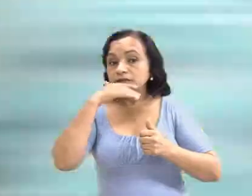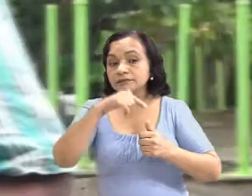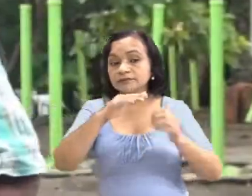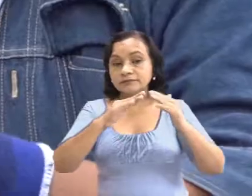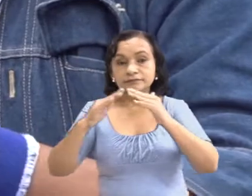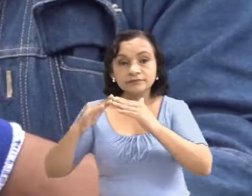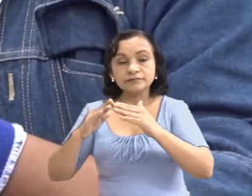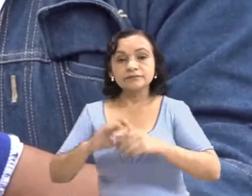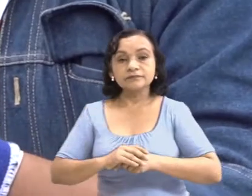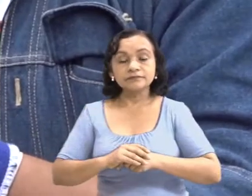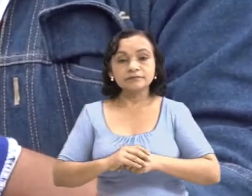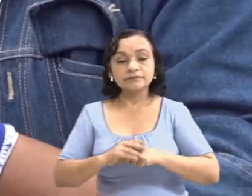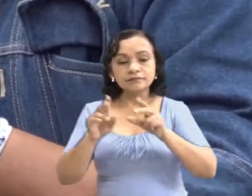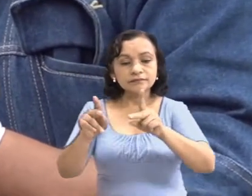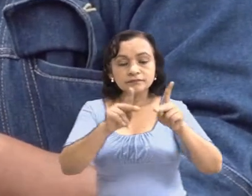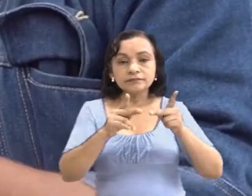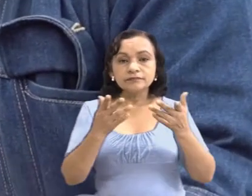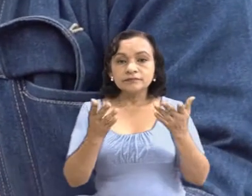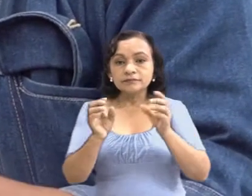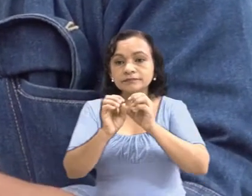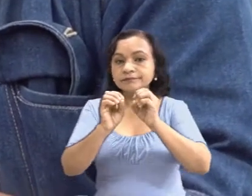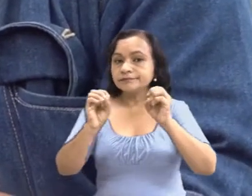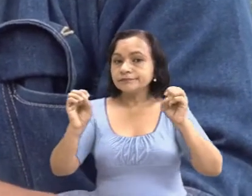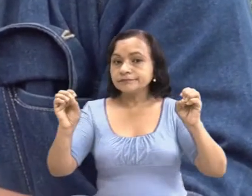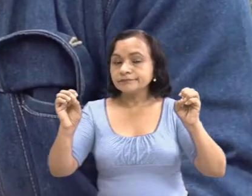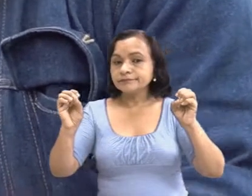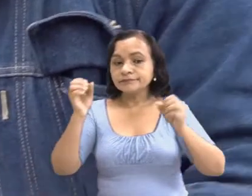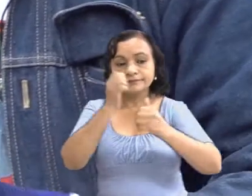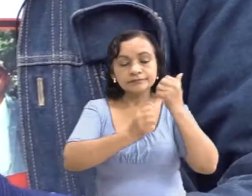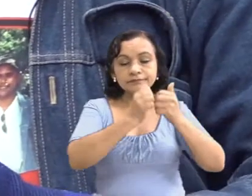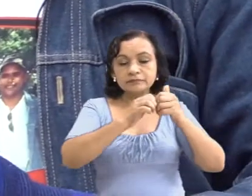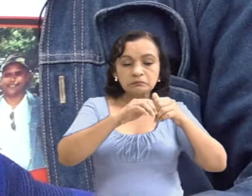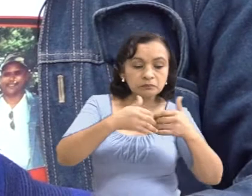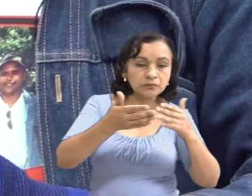duro. La proyección lo que vamos a buscar es que aquí nadie salga afectado.